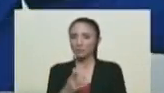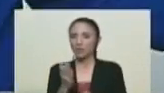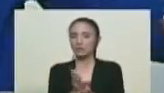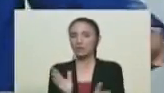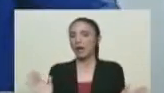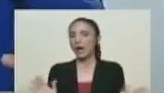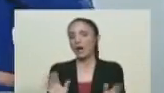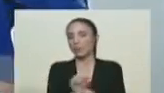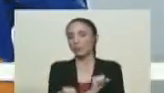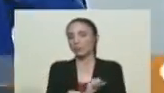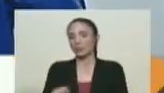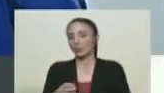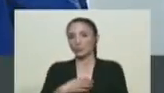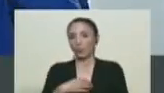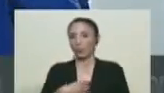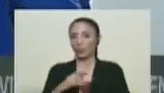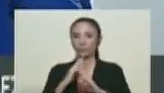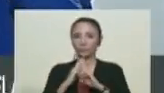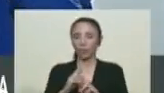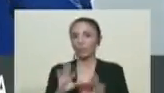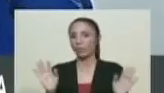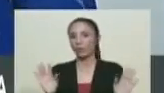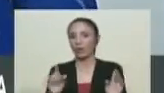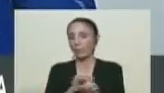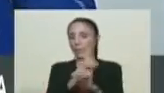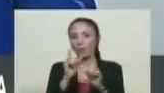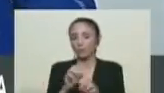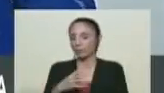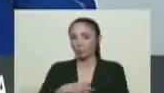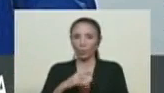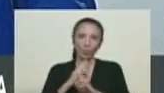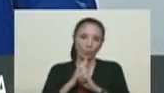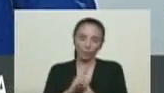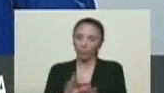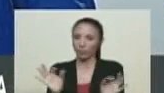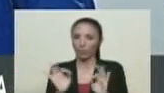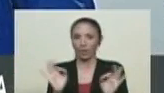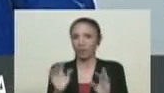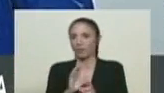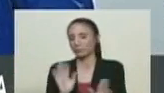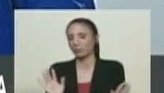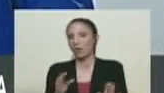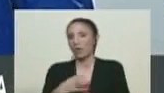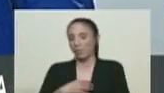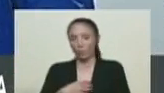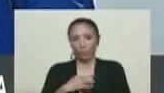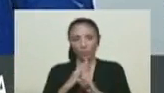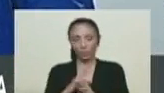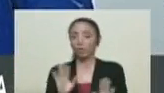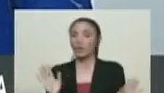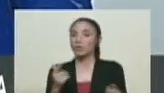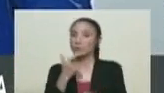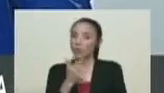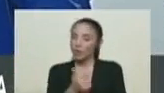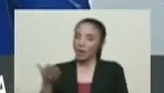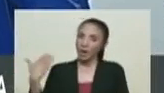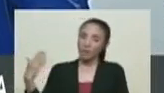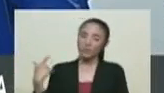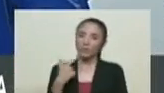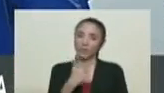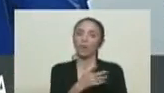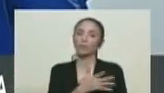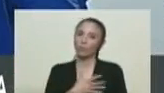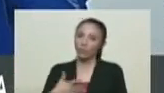ninguna pregunta que tenga que ver con el señor Ramos Alud. Yo ya lo dije, yo quiero que Ramos Alud sea